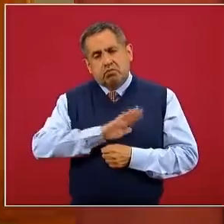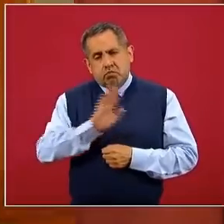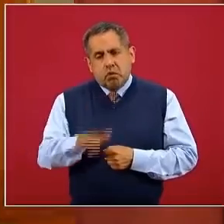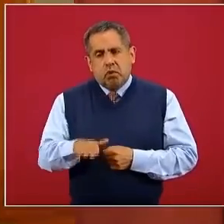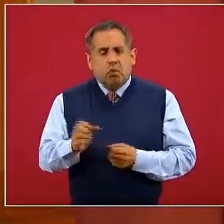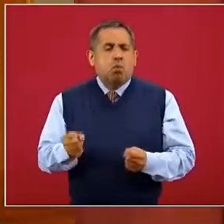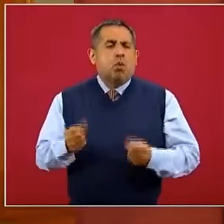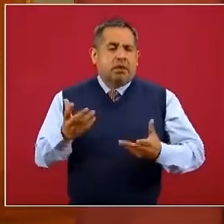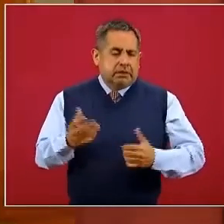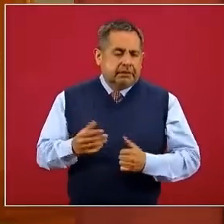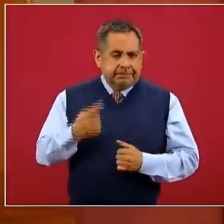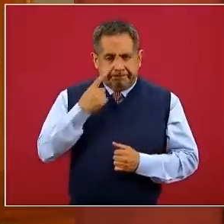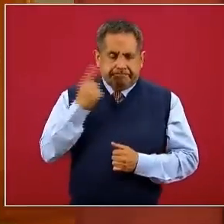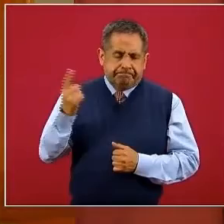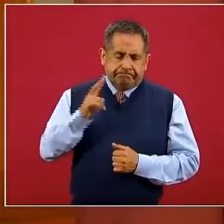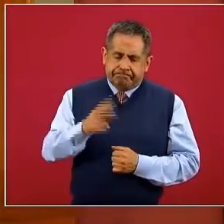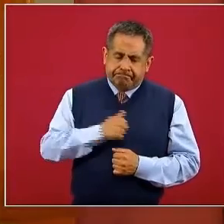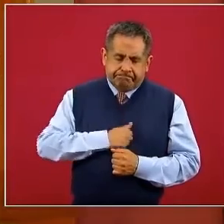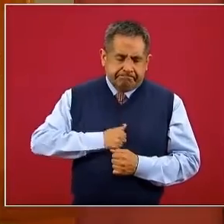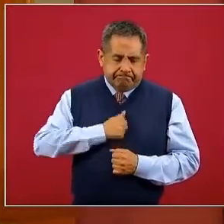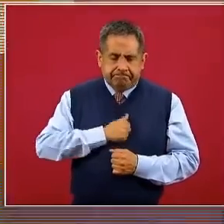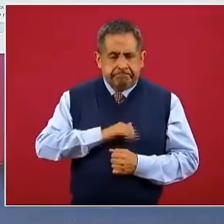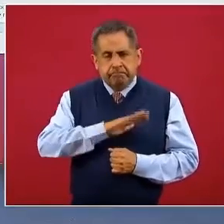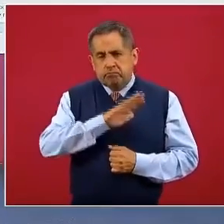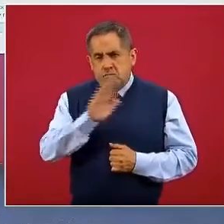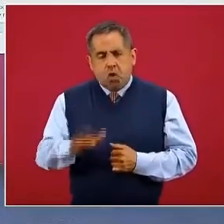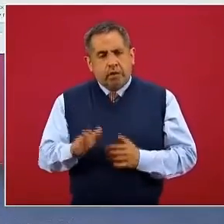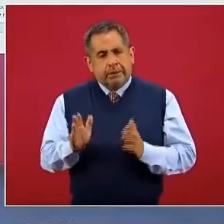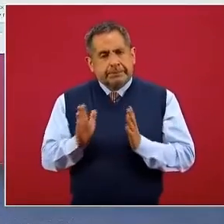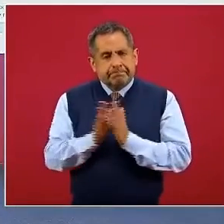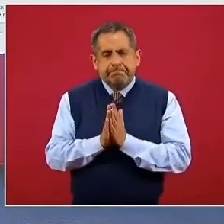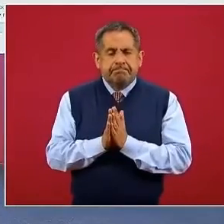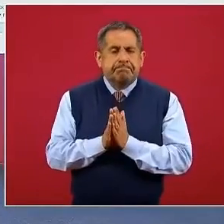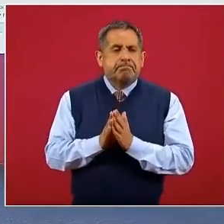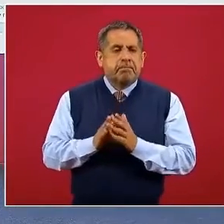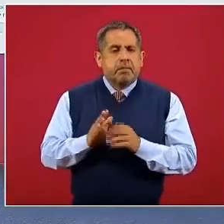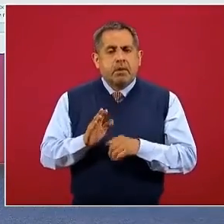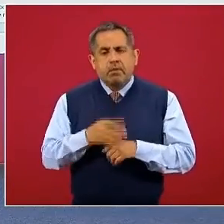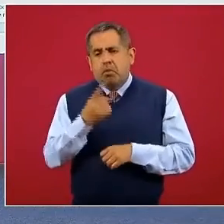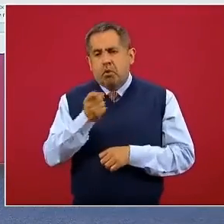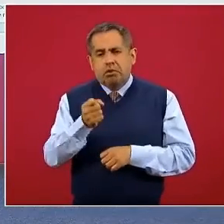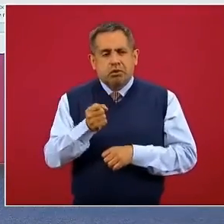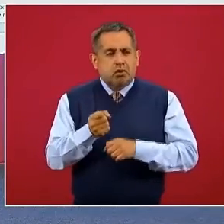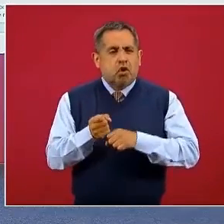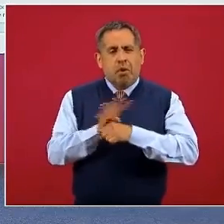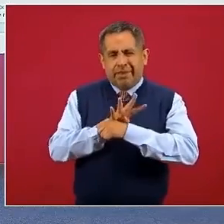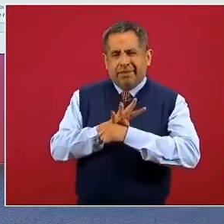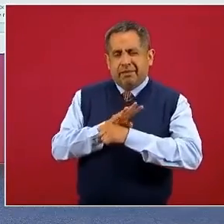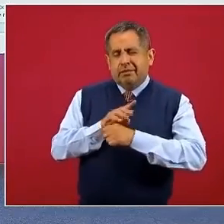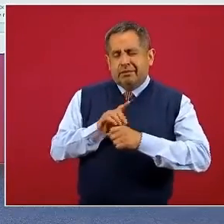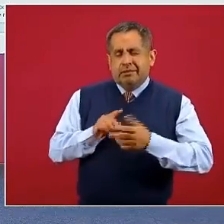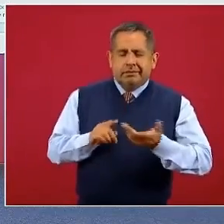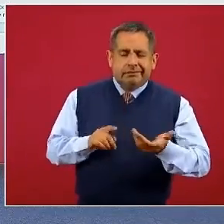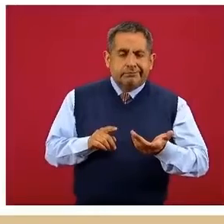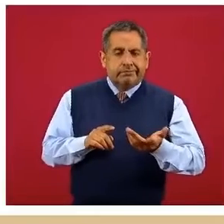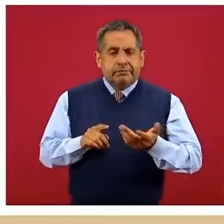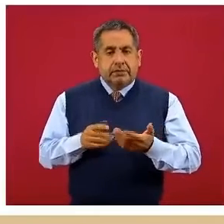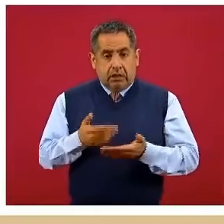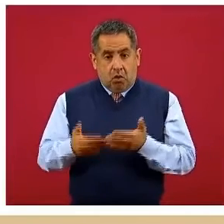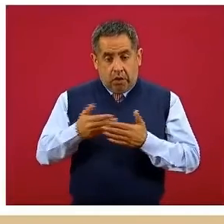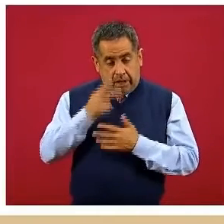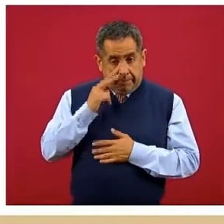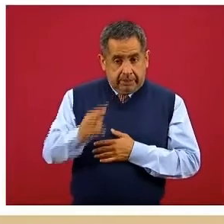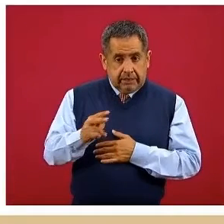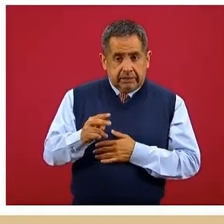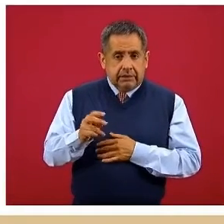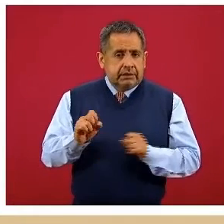las personas que lamentablemente han fallecido a consecuencia de las complicaciones de COVID-19. Para el día de hoy veíamos en la